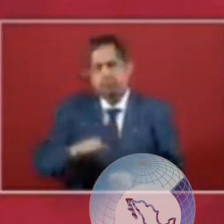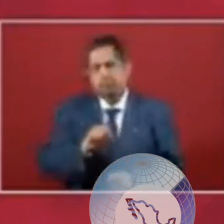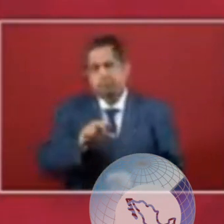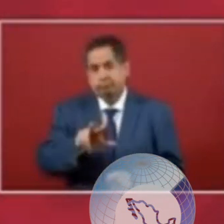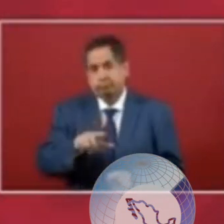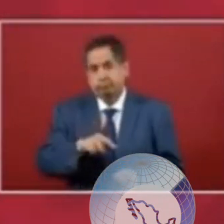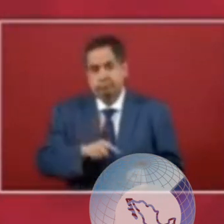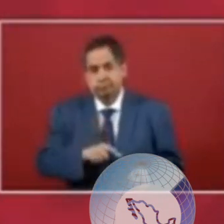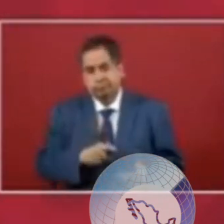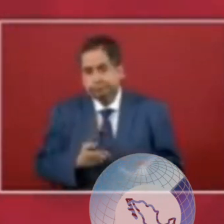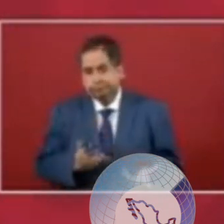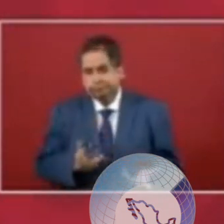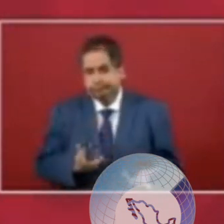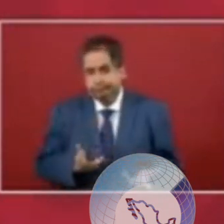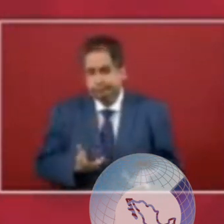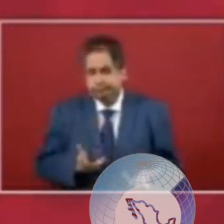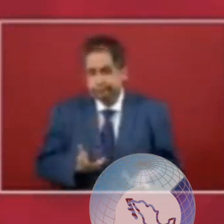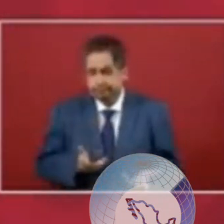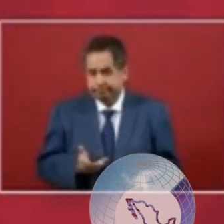Entonces,